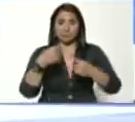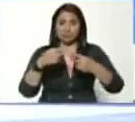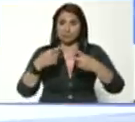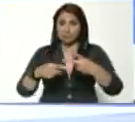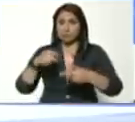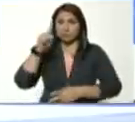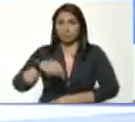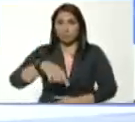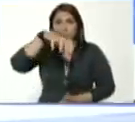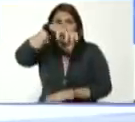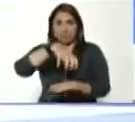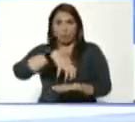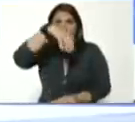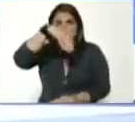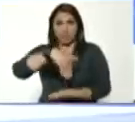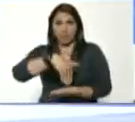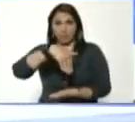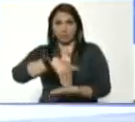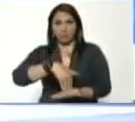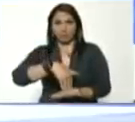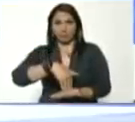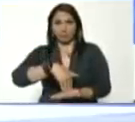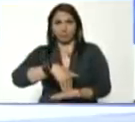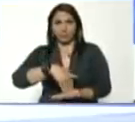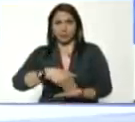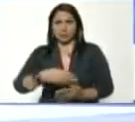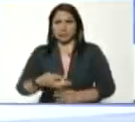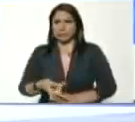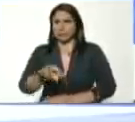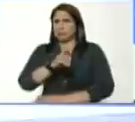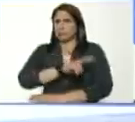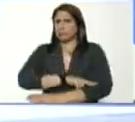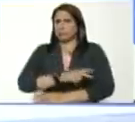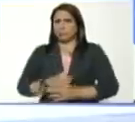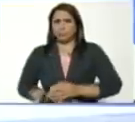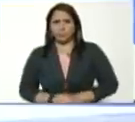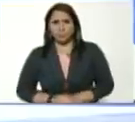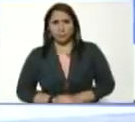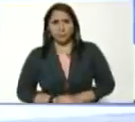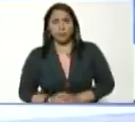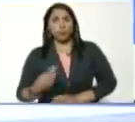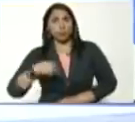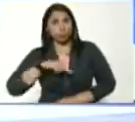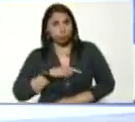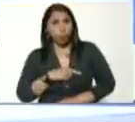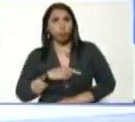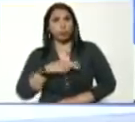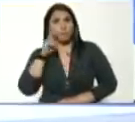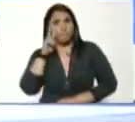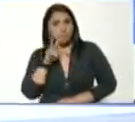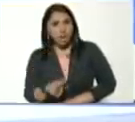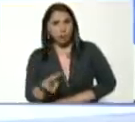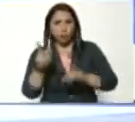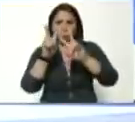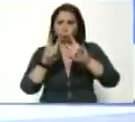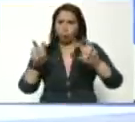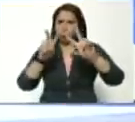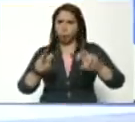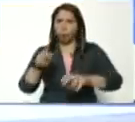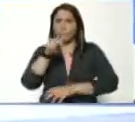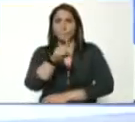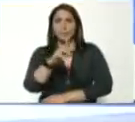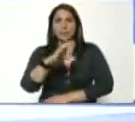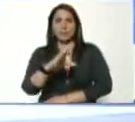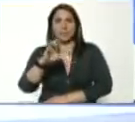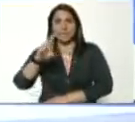Miranda. La magnitud lo estamos tratando de determinar con estudios PCR en